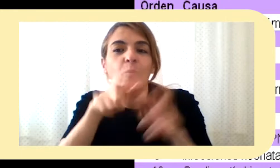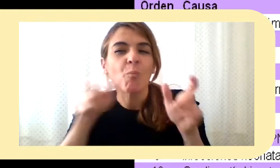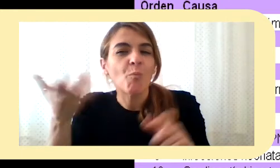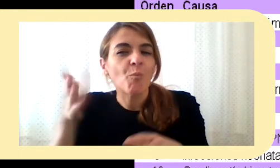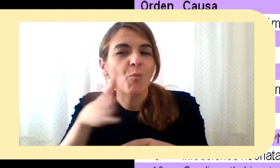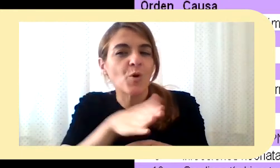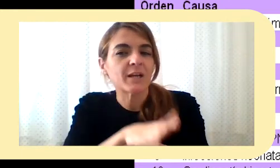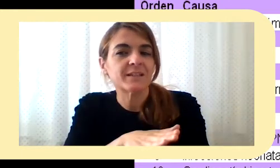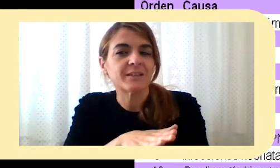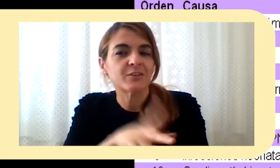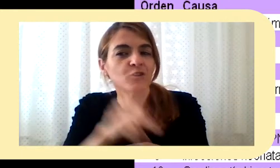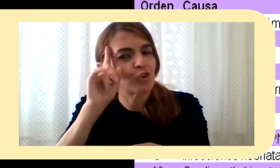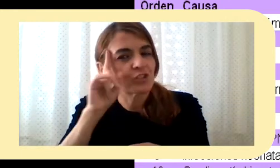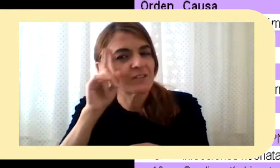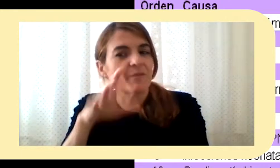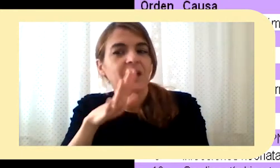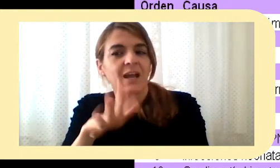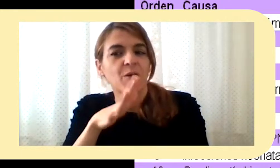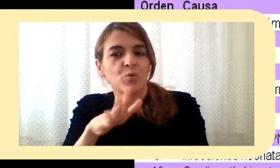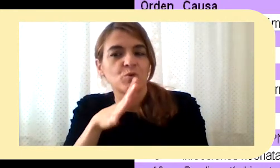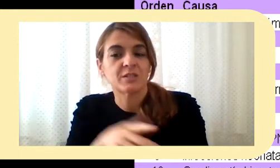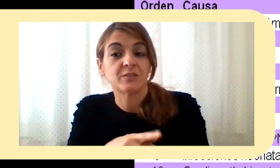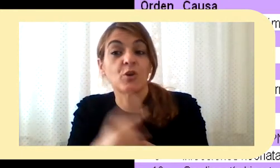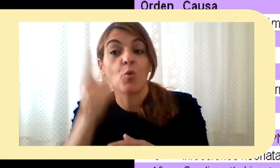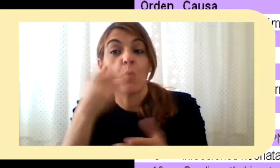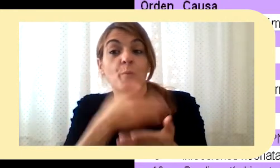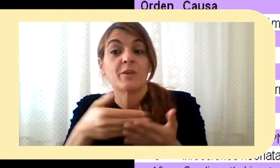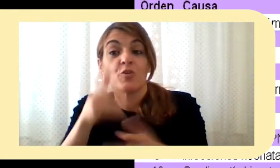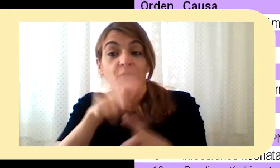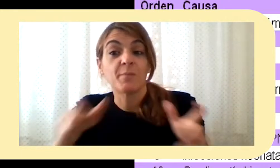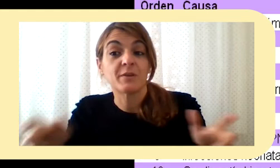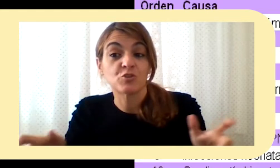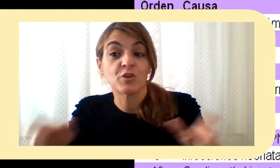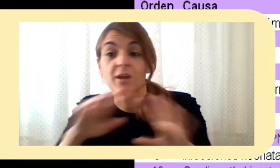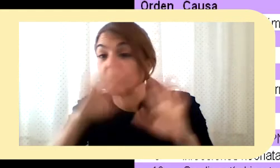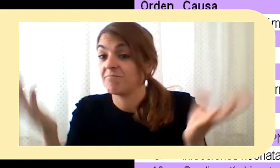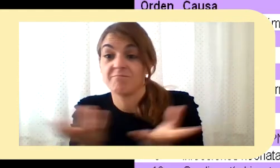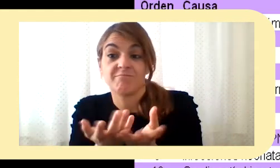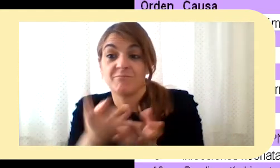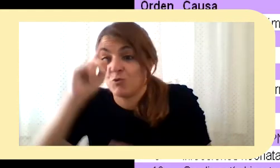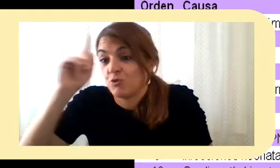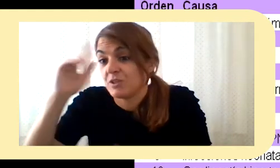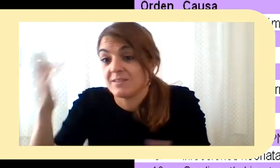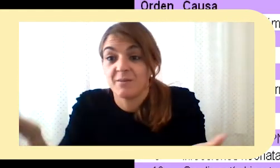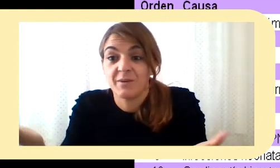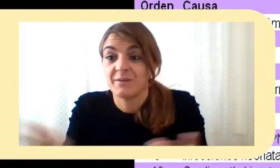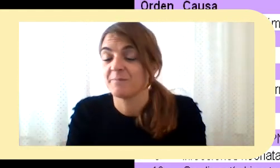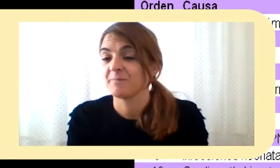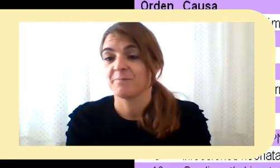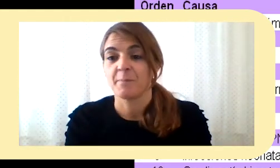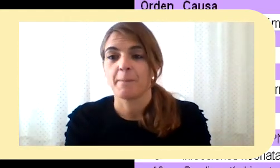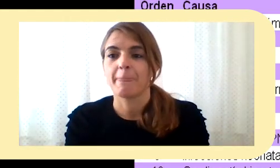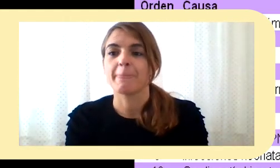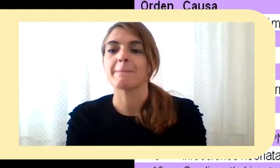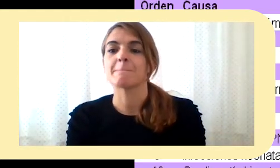hay 1 millón de personas en las que no se sabe a nivel mundial la causa de muerte, o sea que no sé qué sabremos. Pero consultando